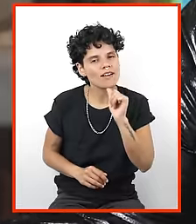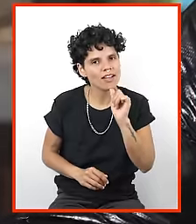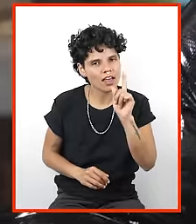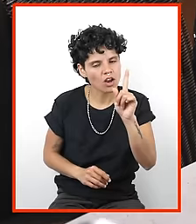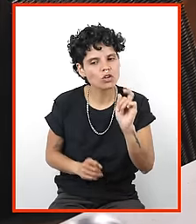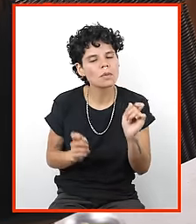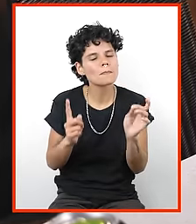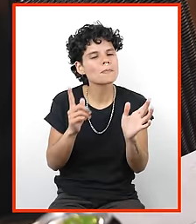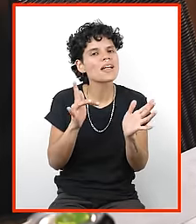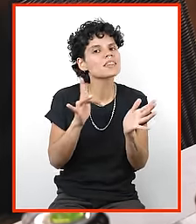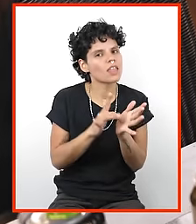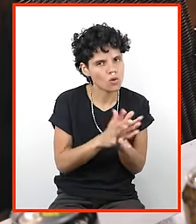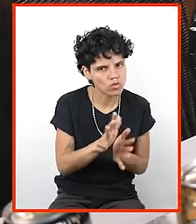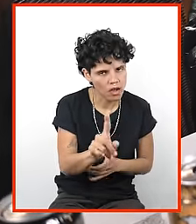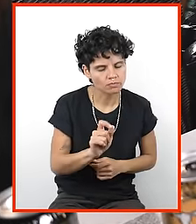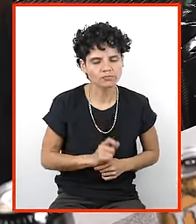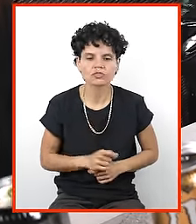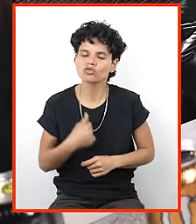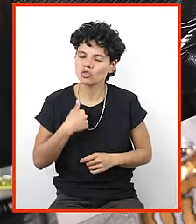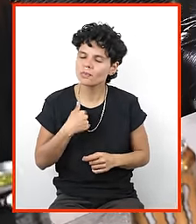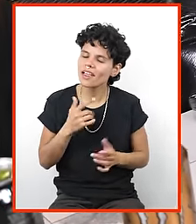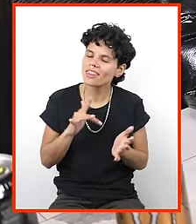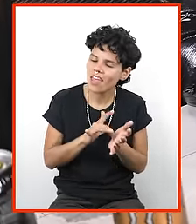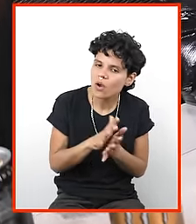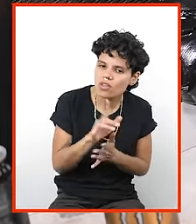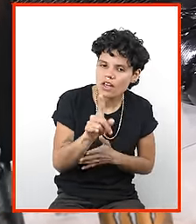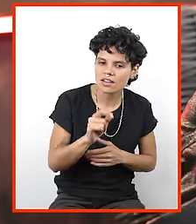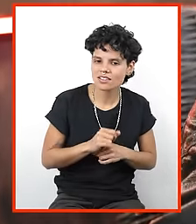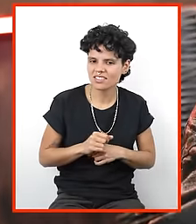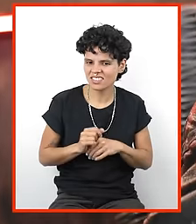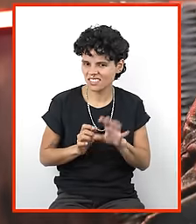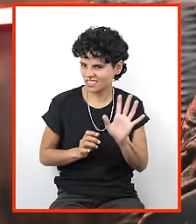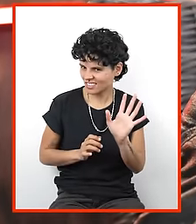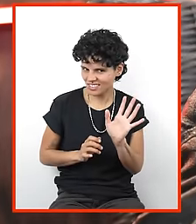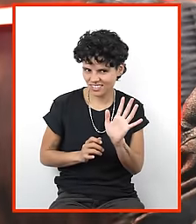algo que reclamar. Pero pequeño. ¿Tú a mí? Sí, yo a ti.